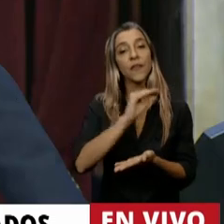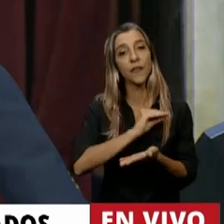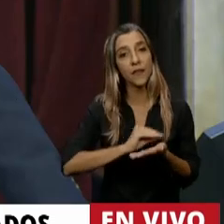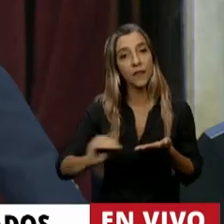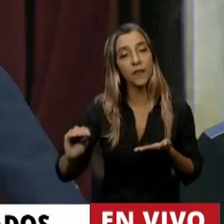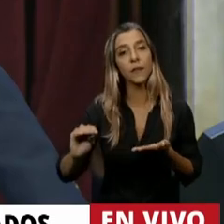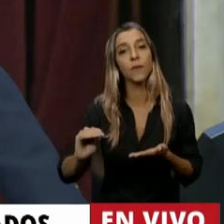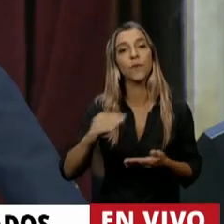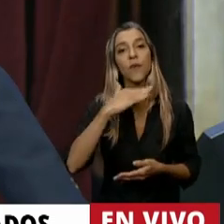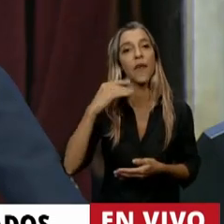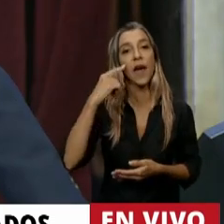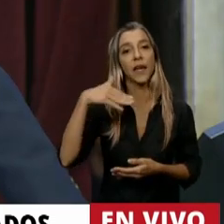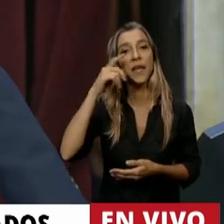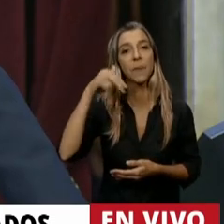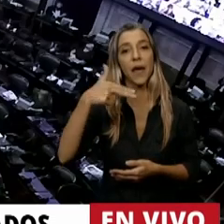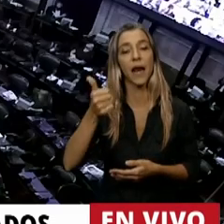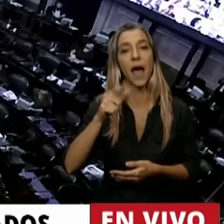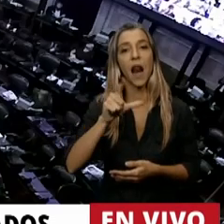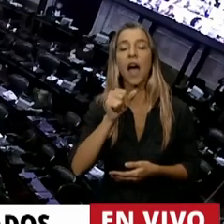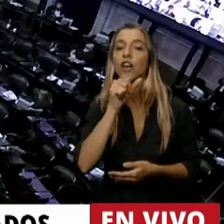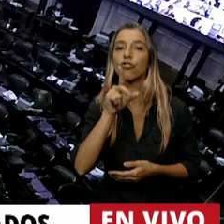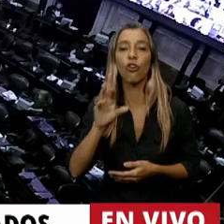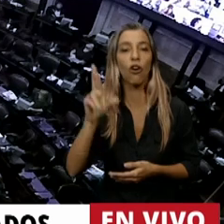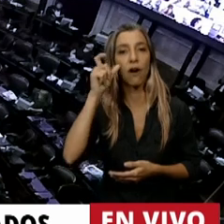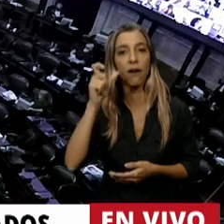Diputada Jimena Latorre.